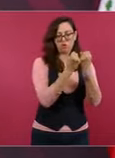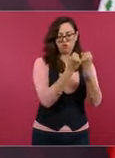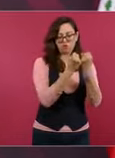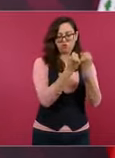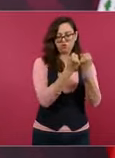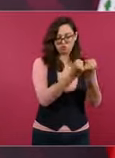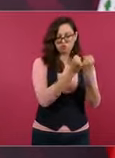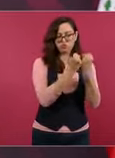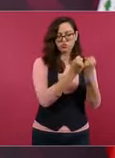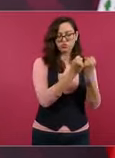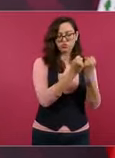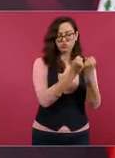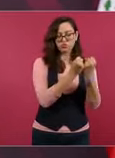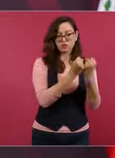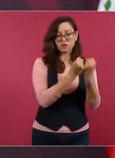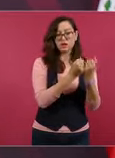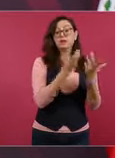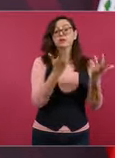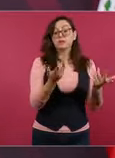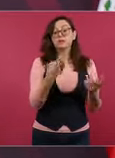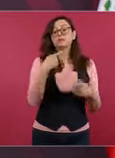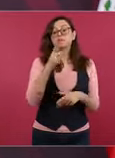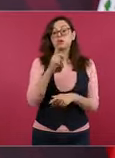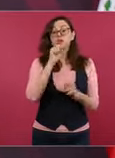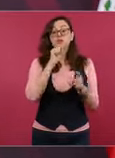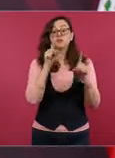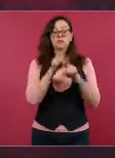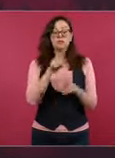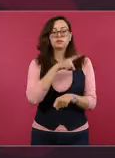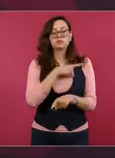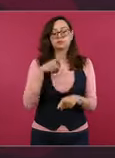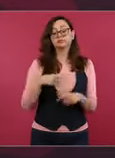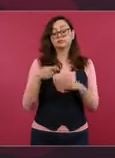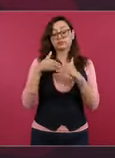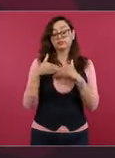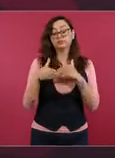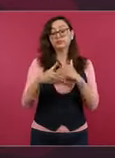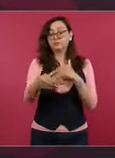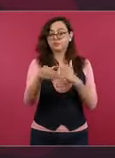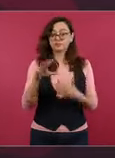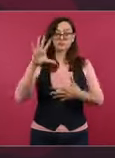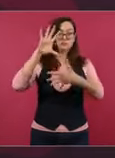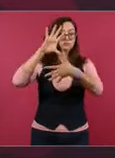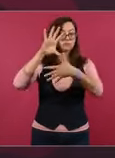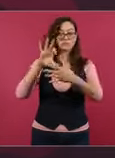nos va a corresponder a nosotros pensar en la integración de toda América,